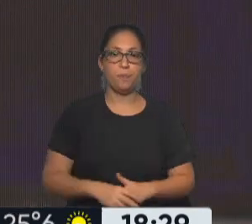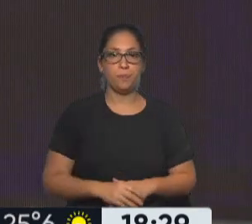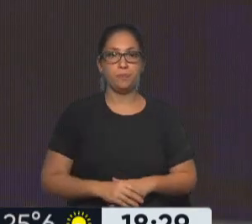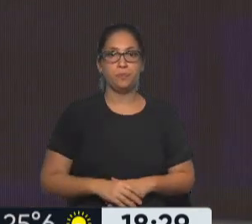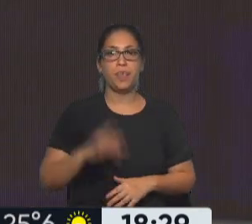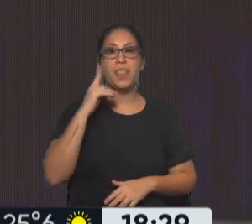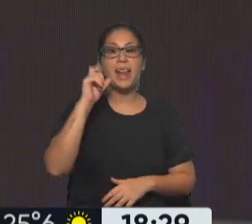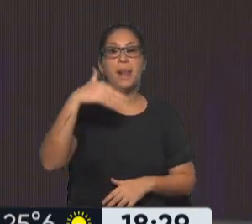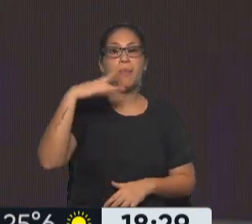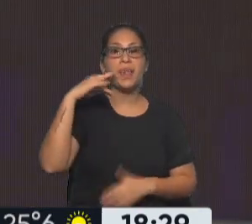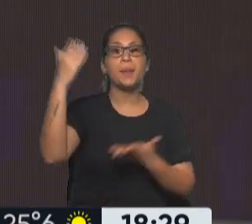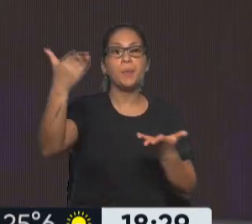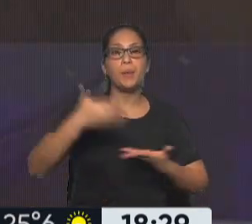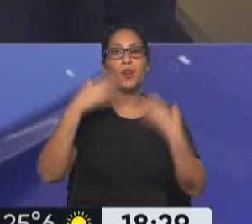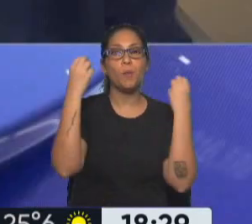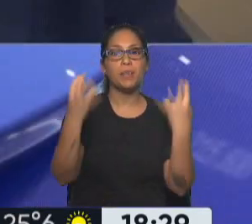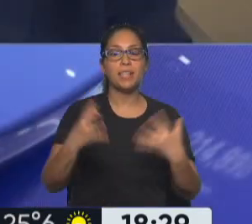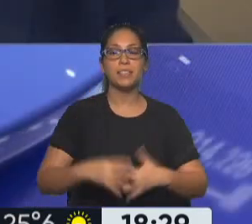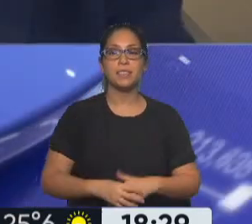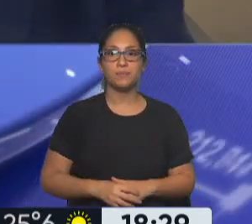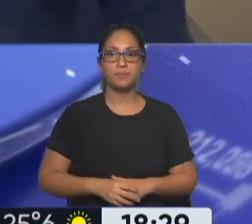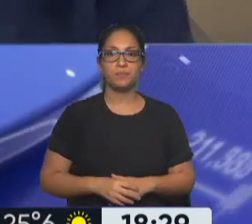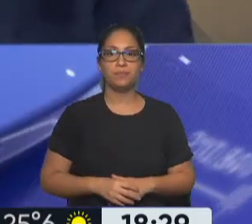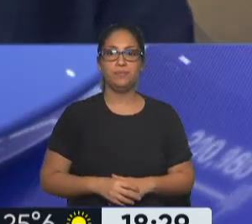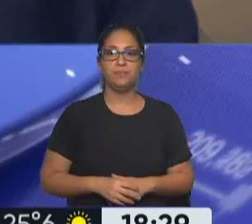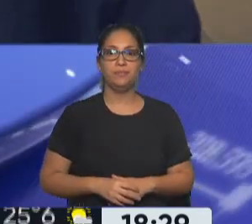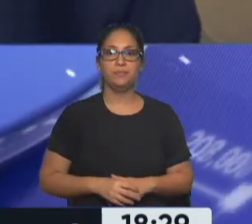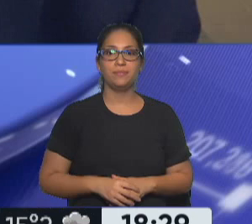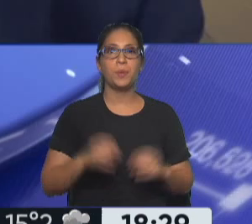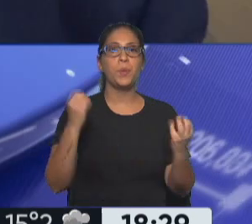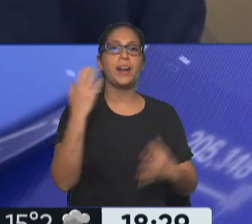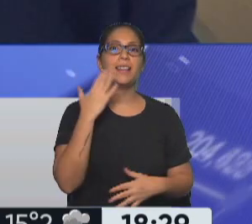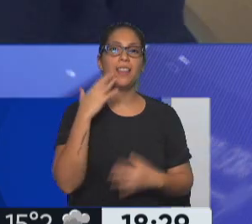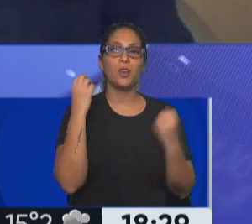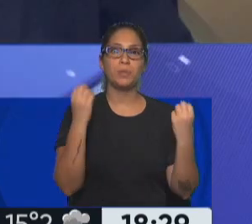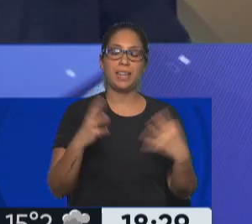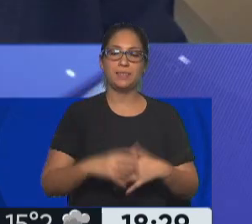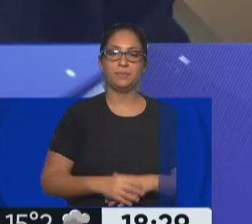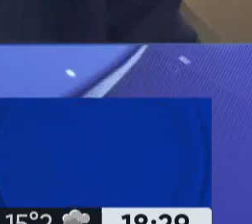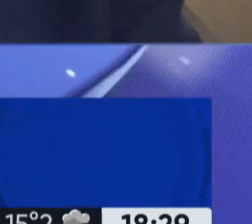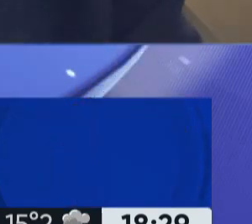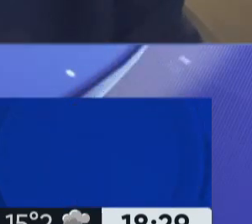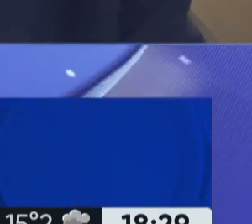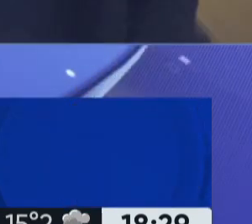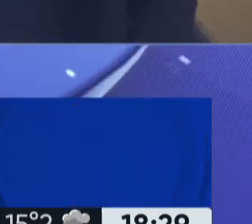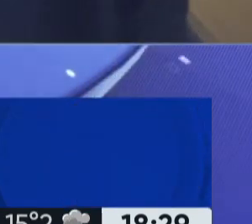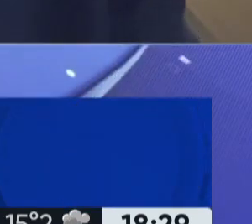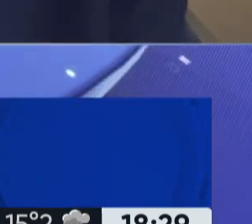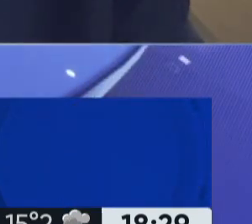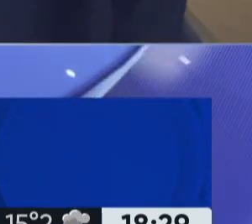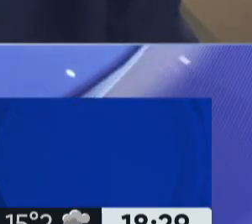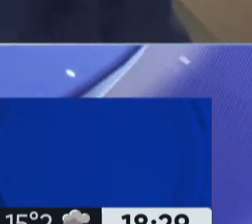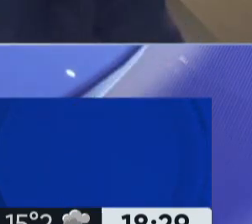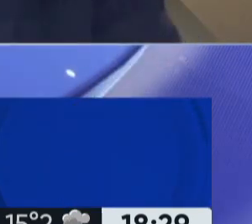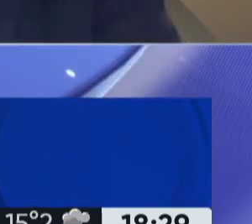Daniel Medina, bienvenido, ¿cómo le va? Gracias por estos minutos. Buenas tardes, ¿qué tal? ¿Cómo está? Bien, bueno, el placer de dialogar con usted. A ver,